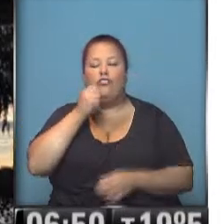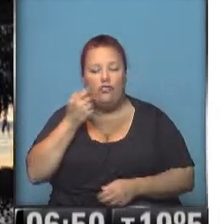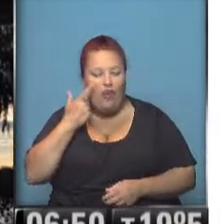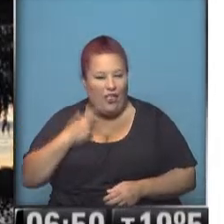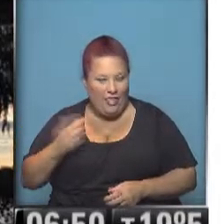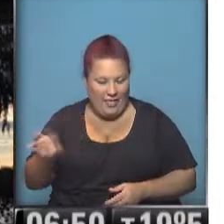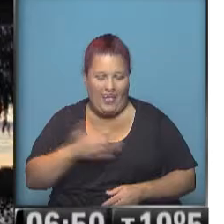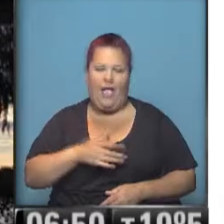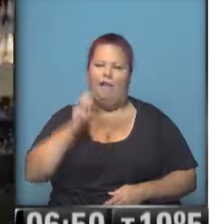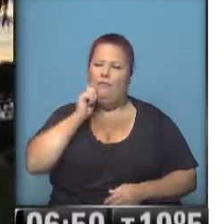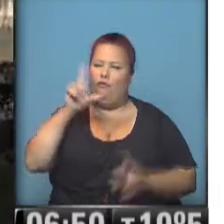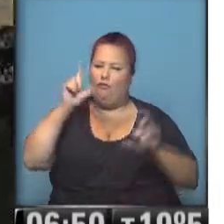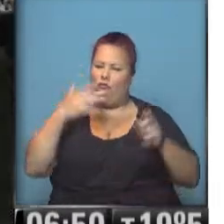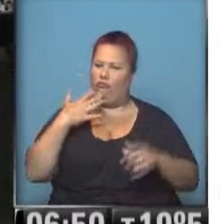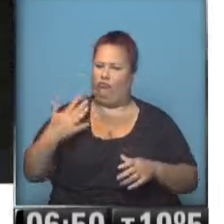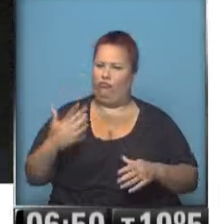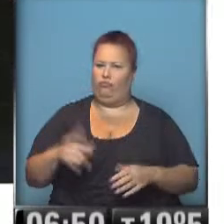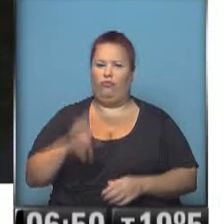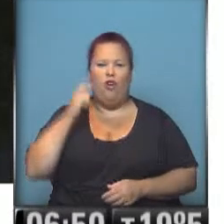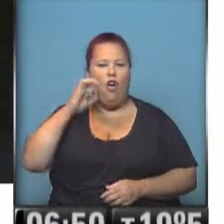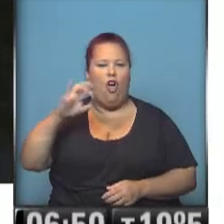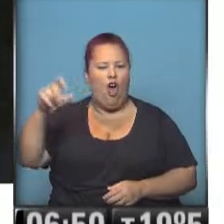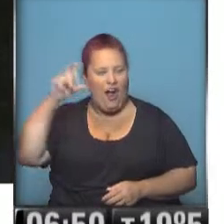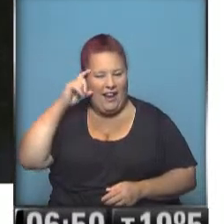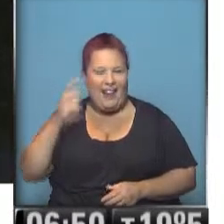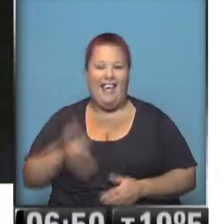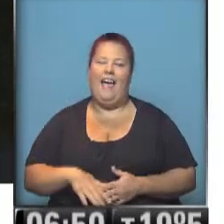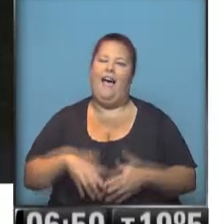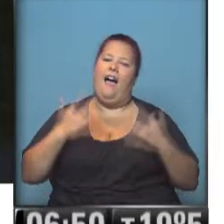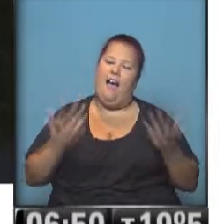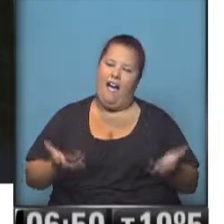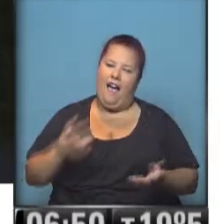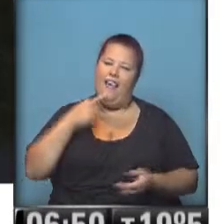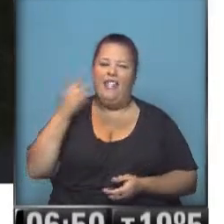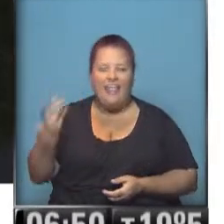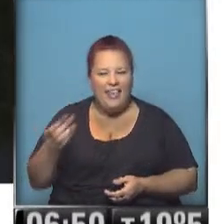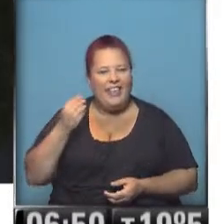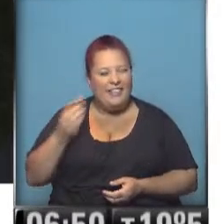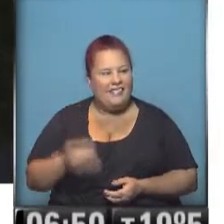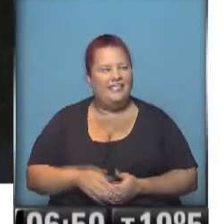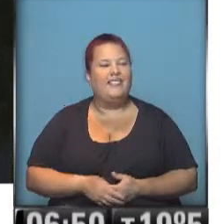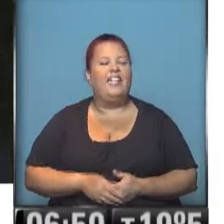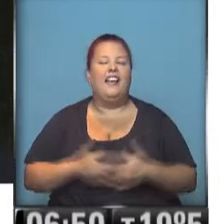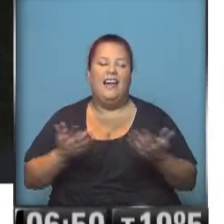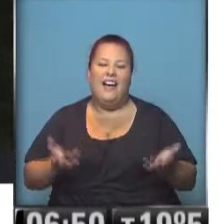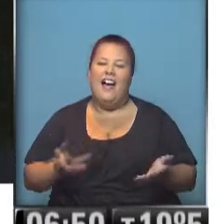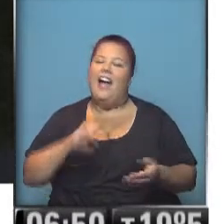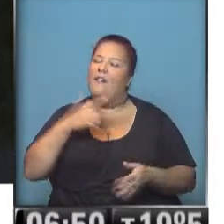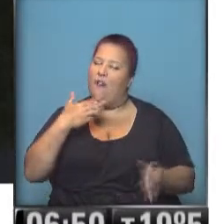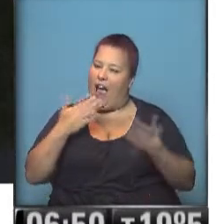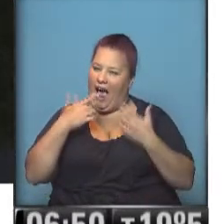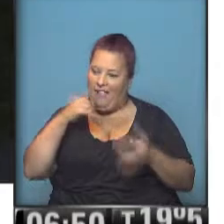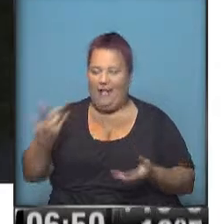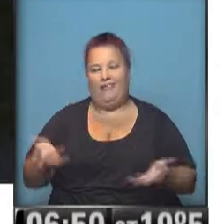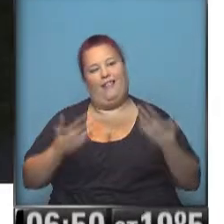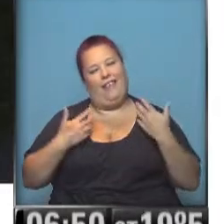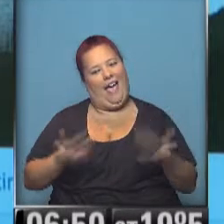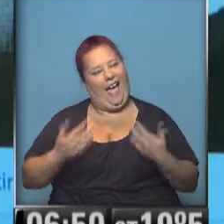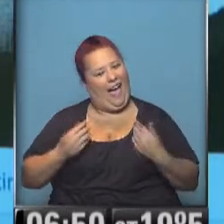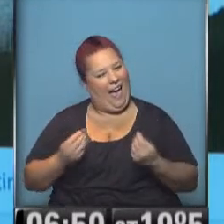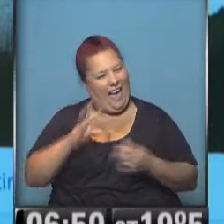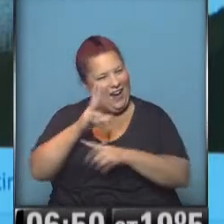bonito día. Mirá qué linda foto de Google. Ay, Graciela, mira lo que te dice. Voy a tener vamos, que hablar Graciela, con Alejandro. Vamos,